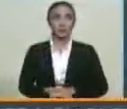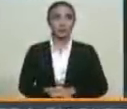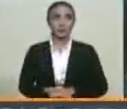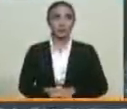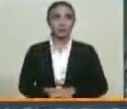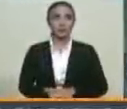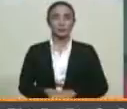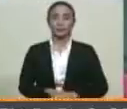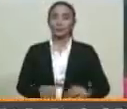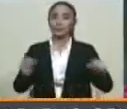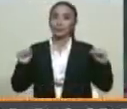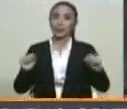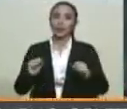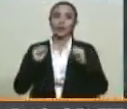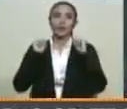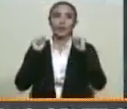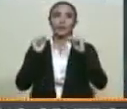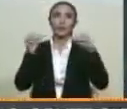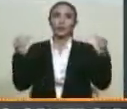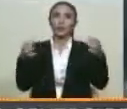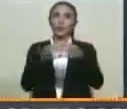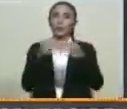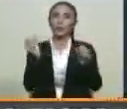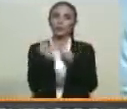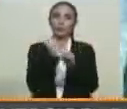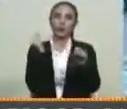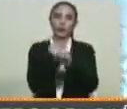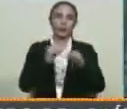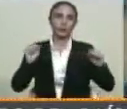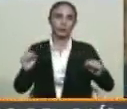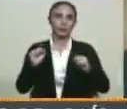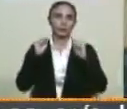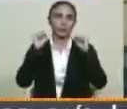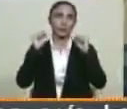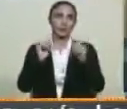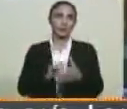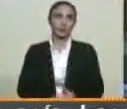¡Que viva la fuerza bolivariana de los trabajadores!